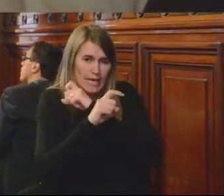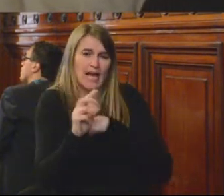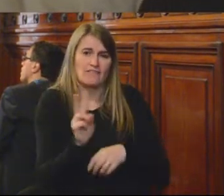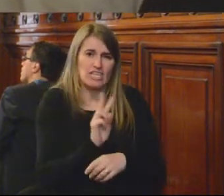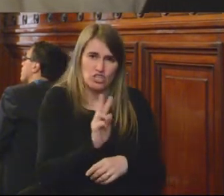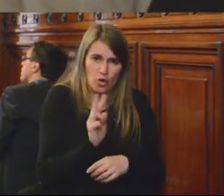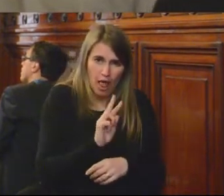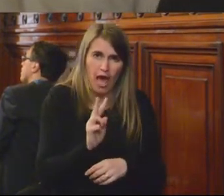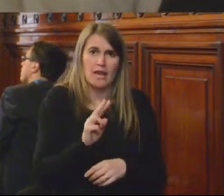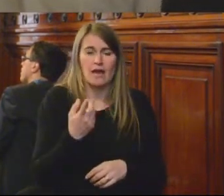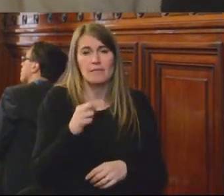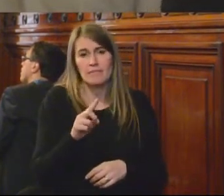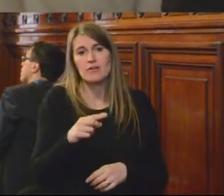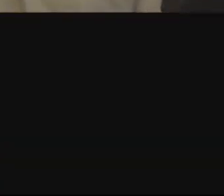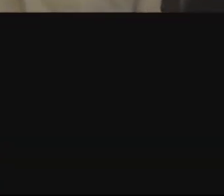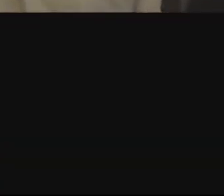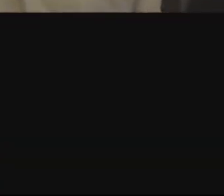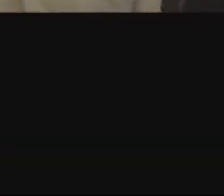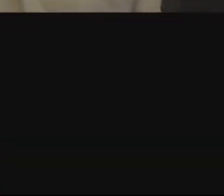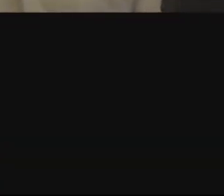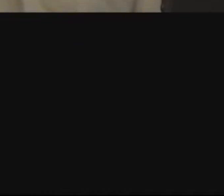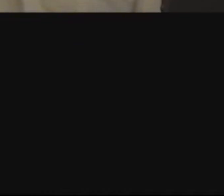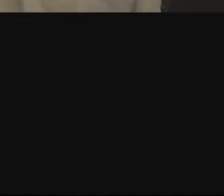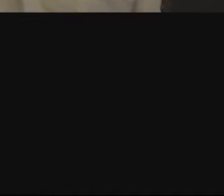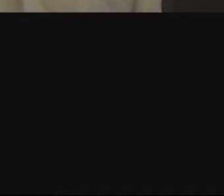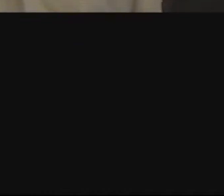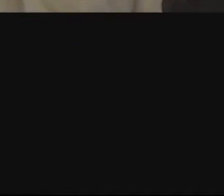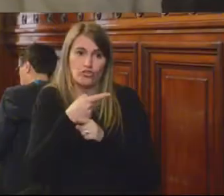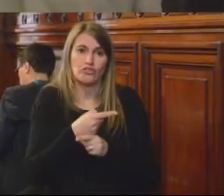pero igualmente de preocupantes violaciones a los derechos humanos. Gracias.